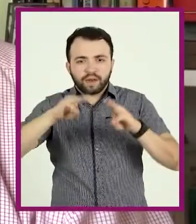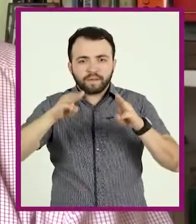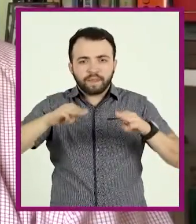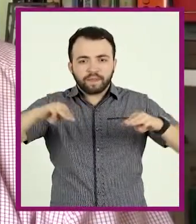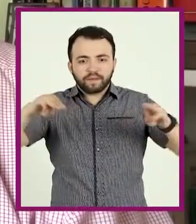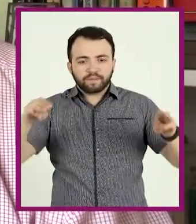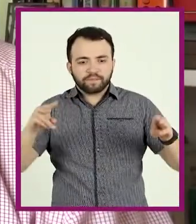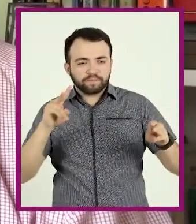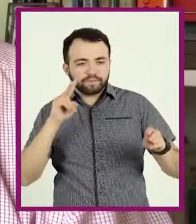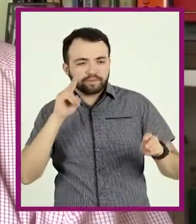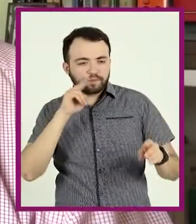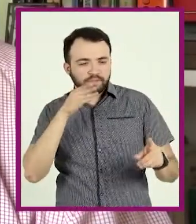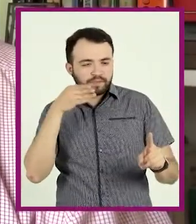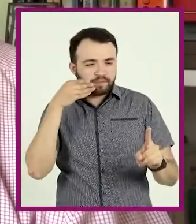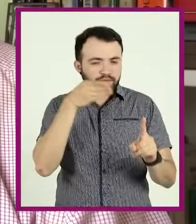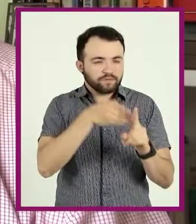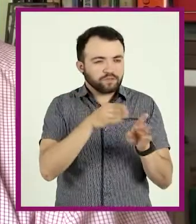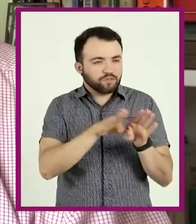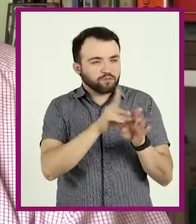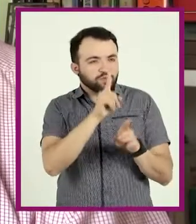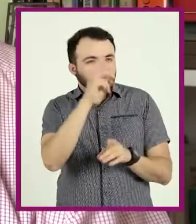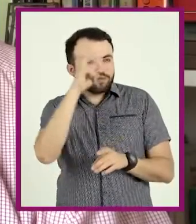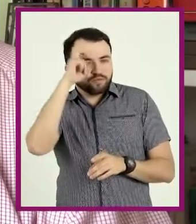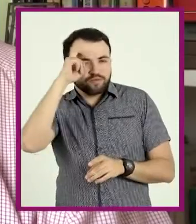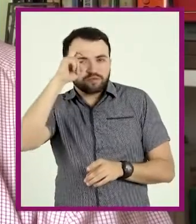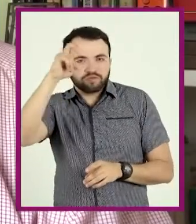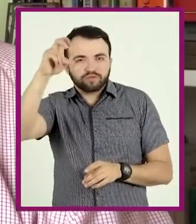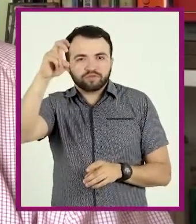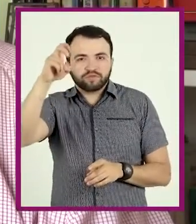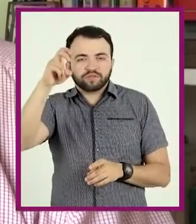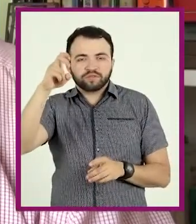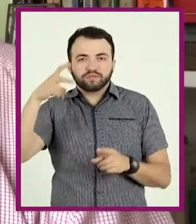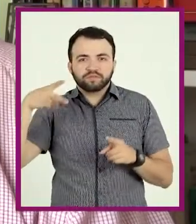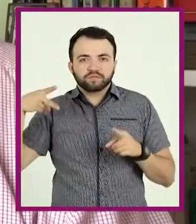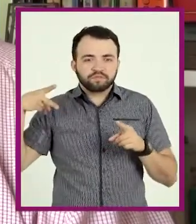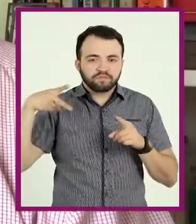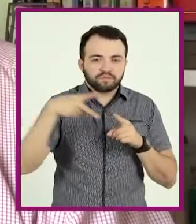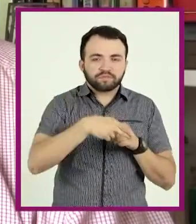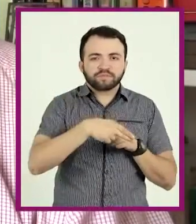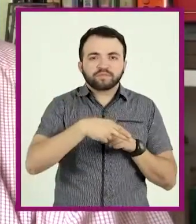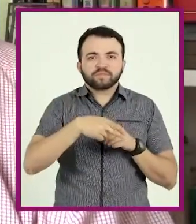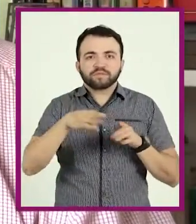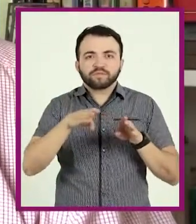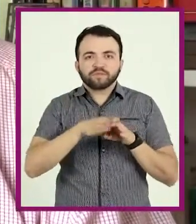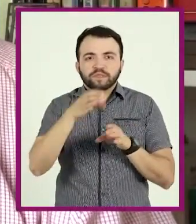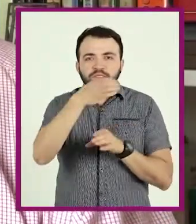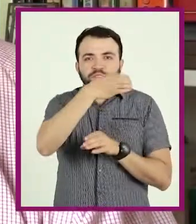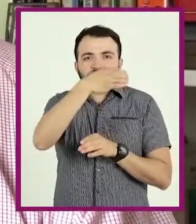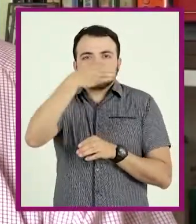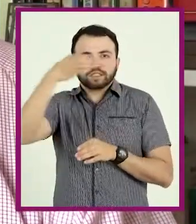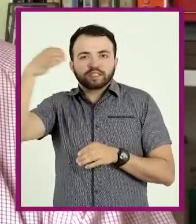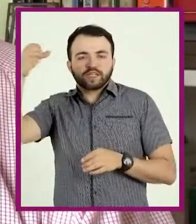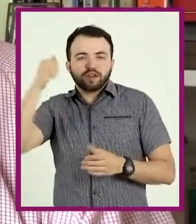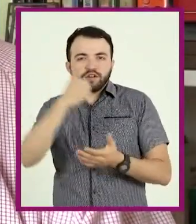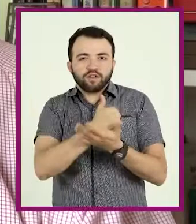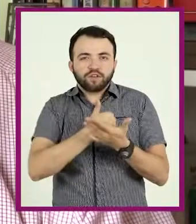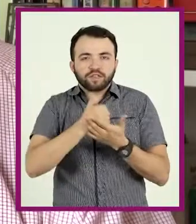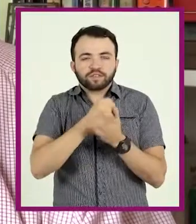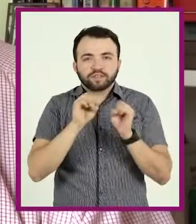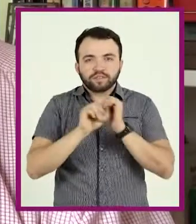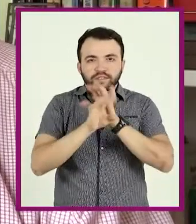surge como una límpida visión de un sueño, recortada con precisión contra un cielo